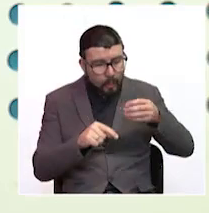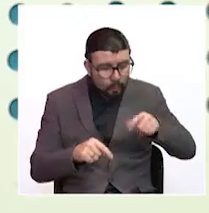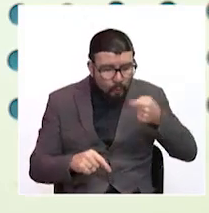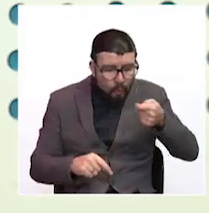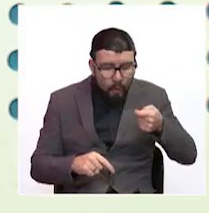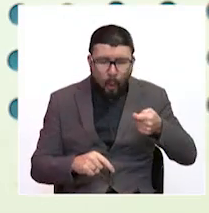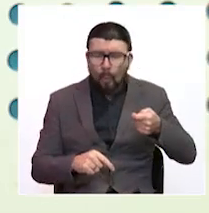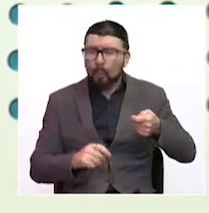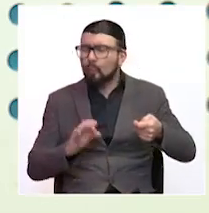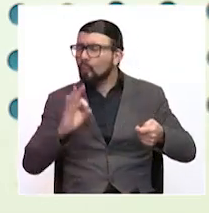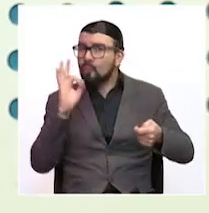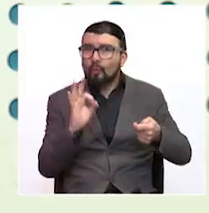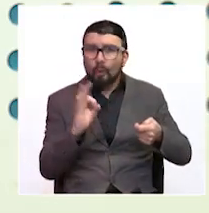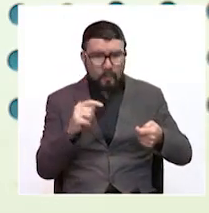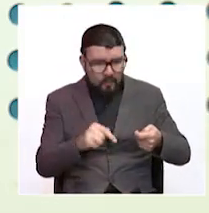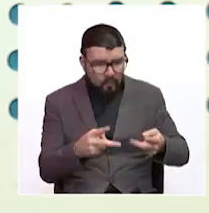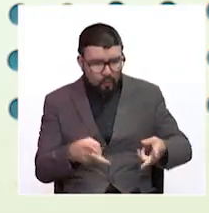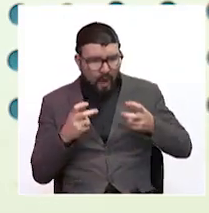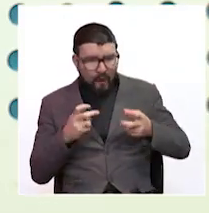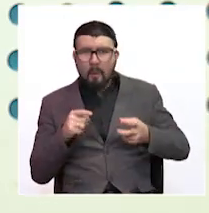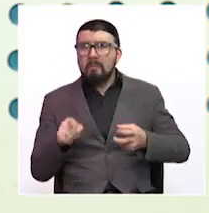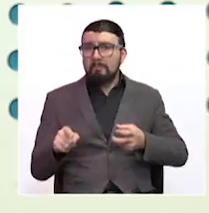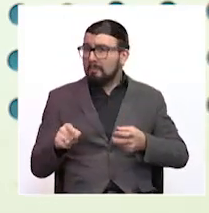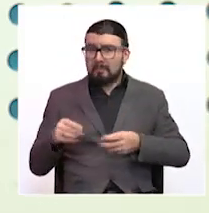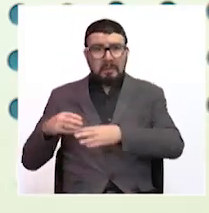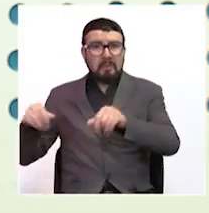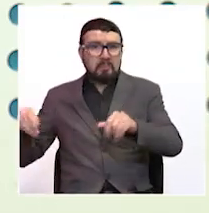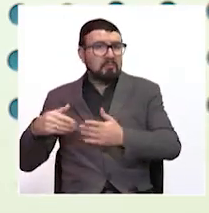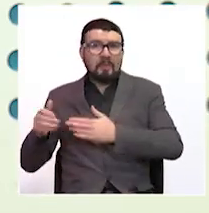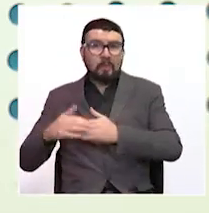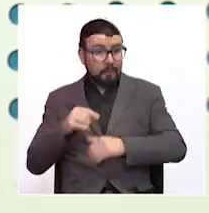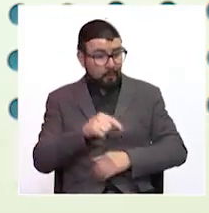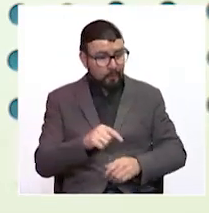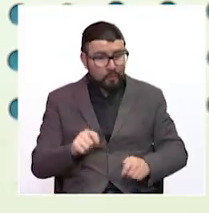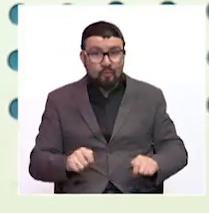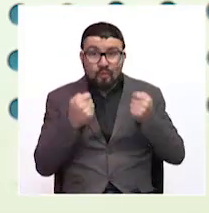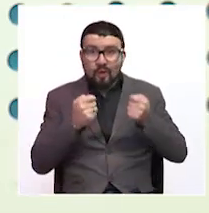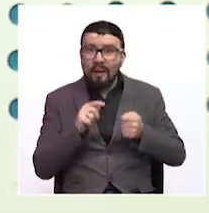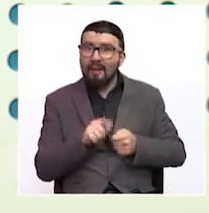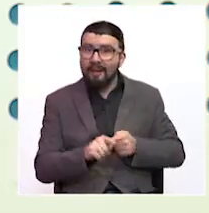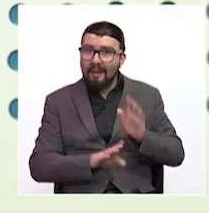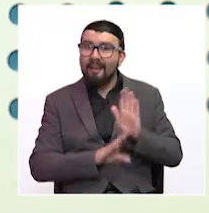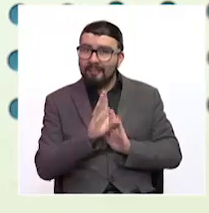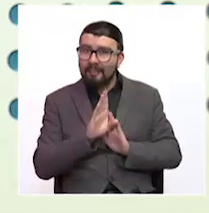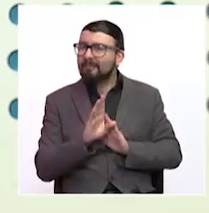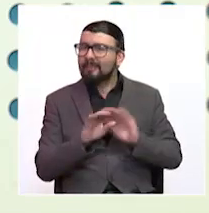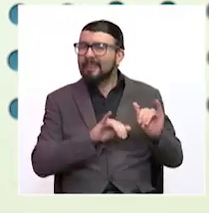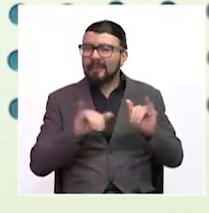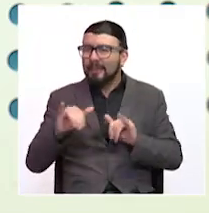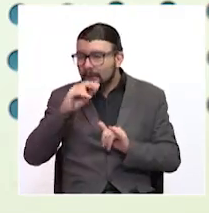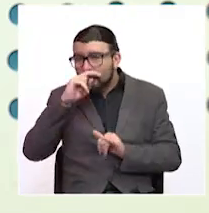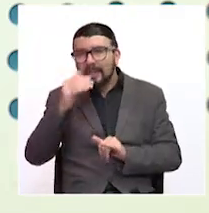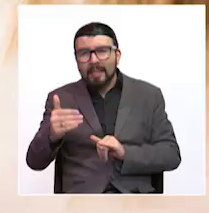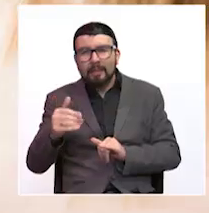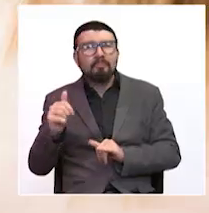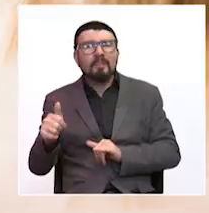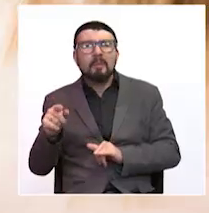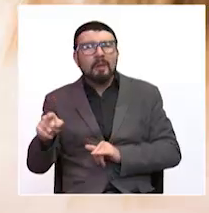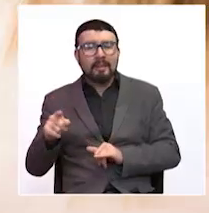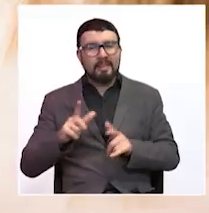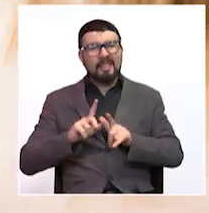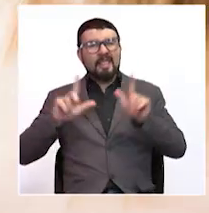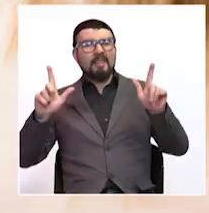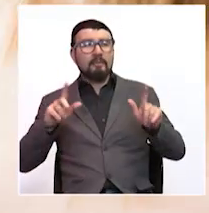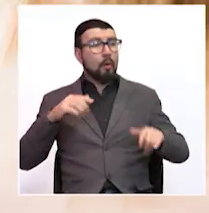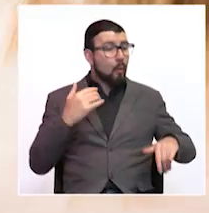crean un nuevo plato bien el niño interior se caracteriza por ser libre por ser juguetón